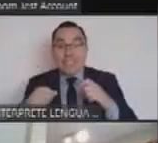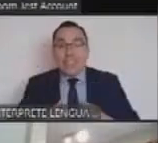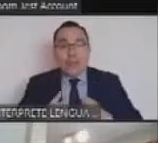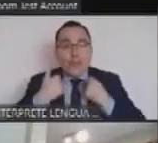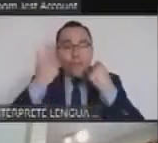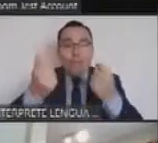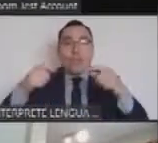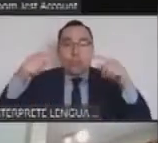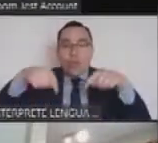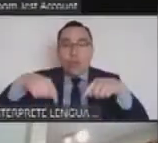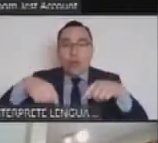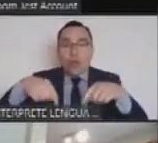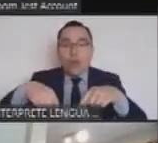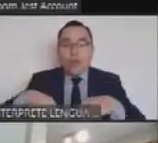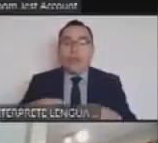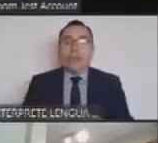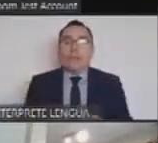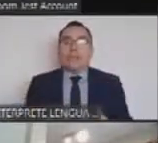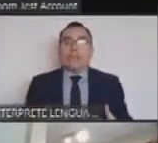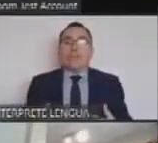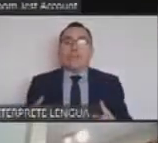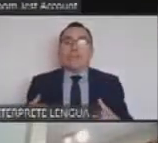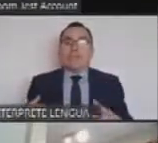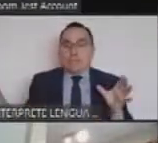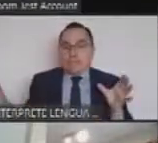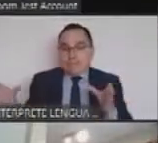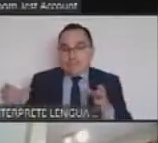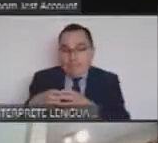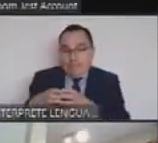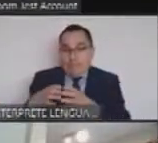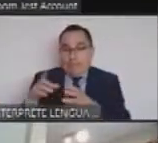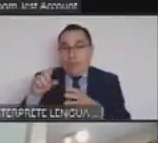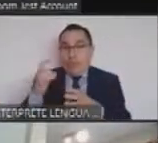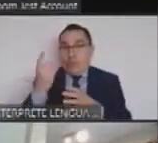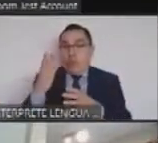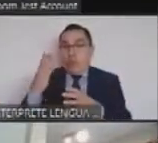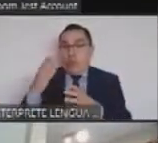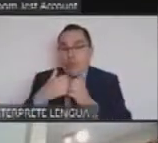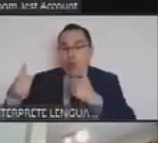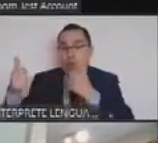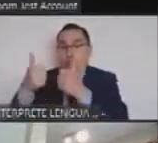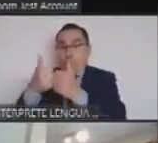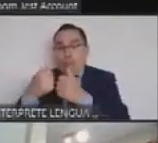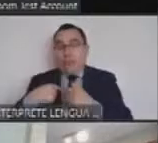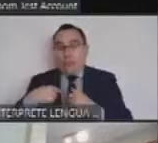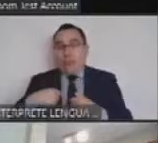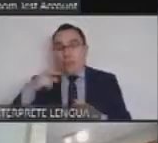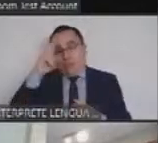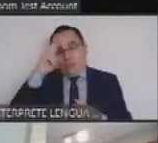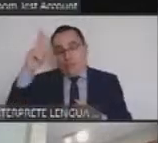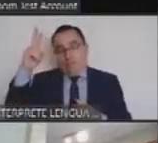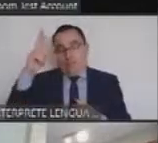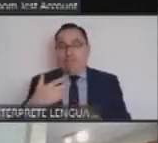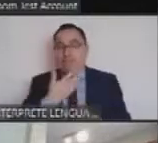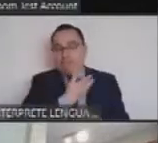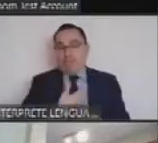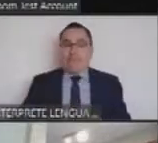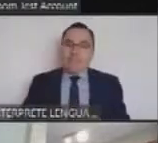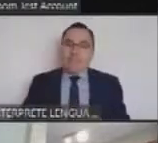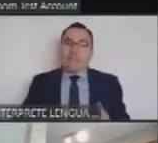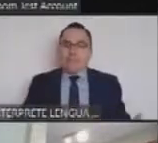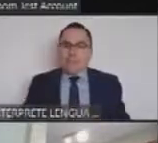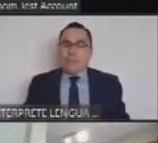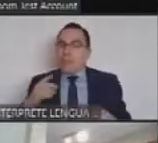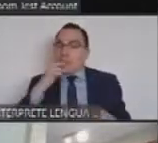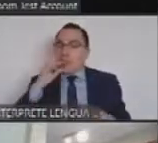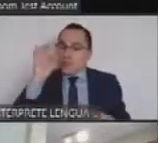haciendo por parte de el subcomité que me ha tocado el honor de presidir. Y dicho